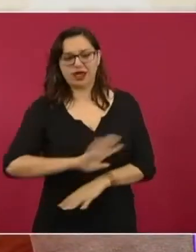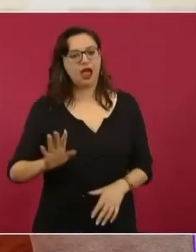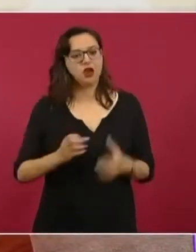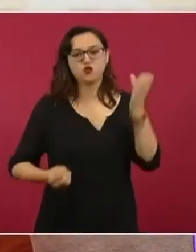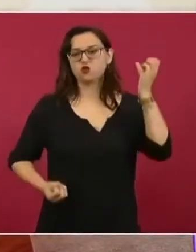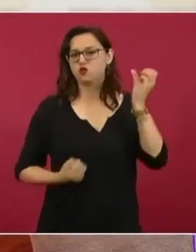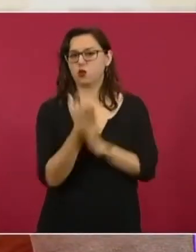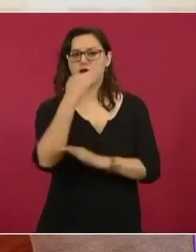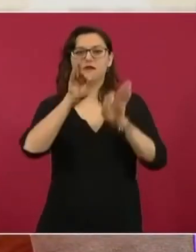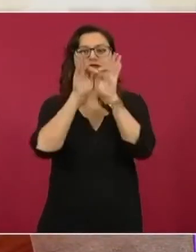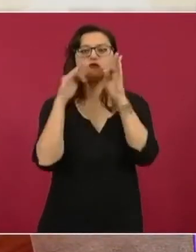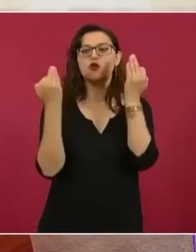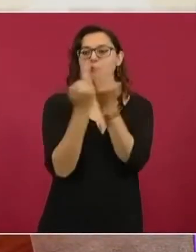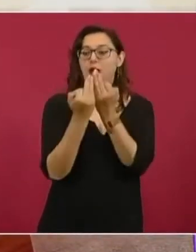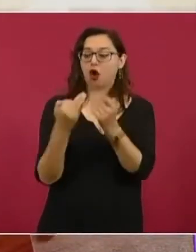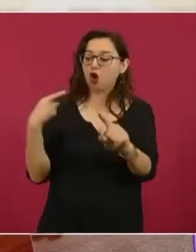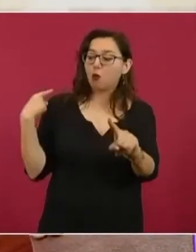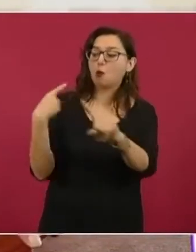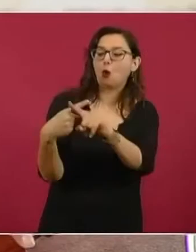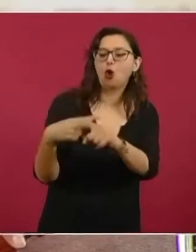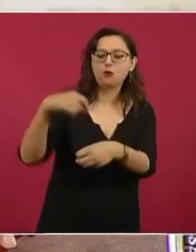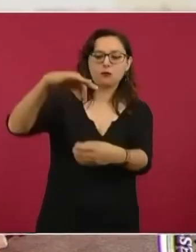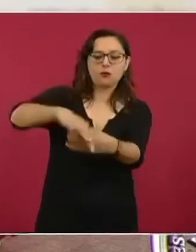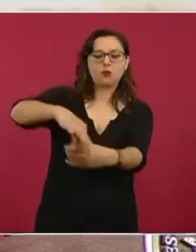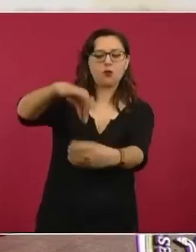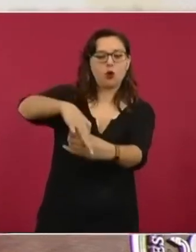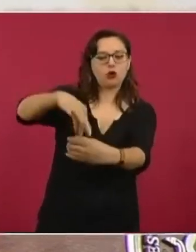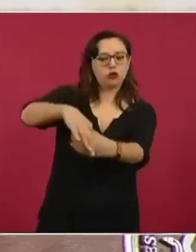una. Segundo,